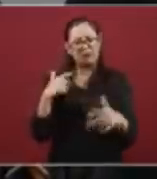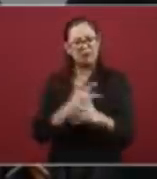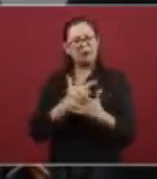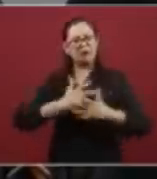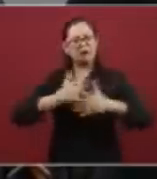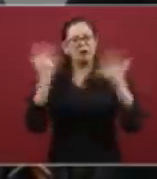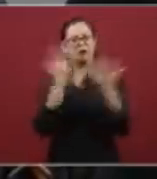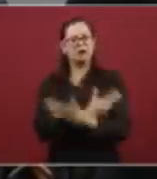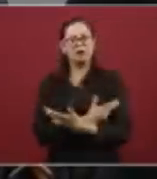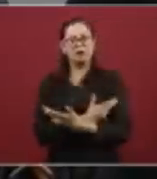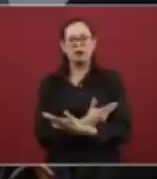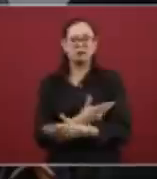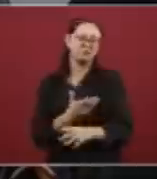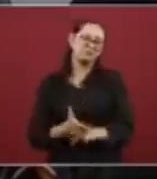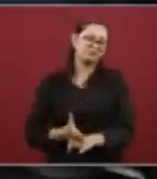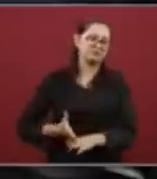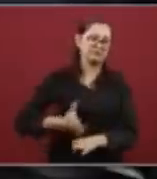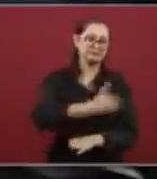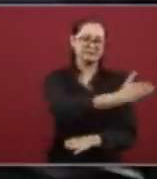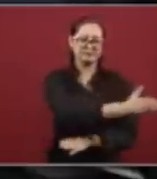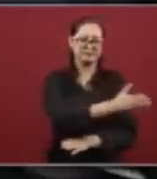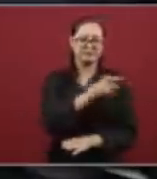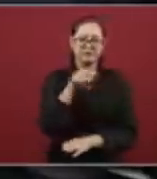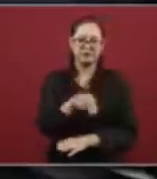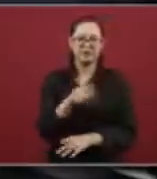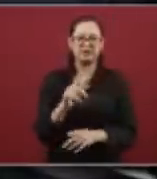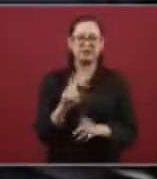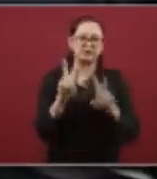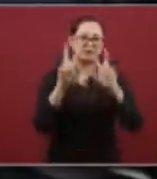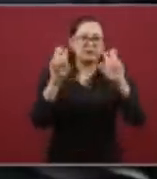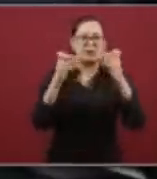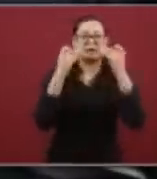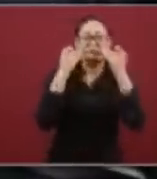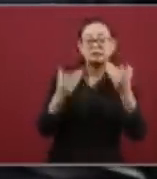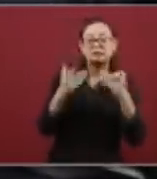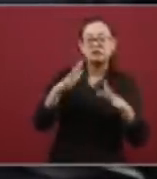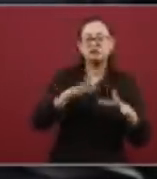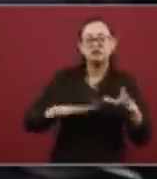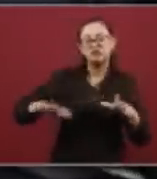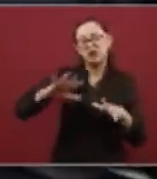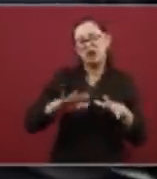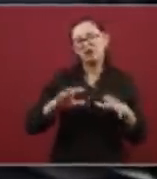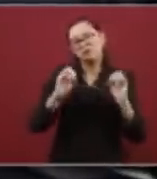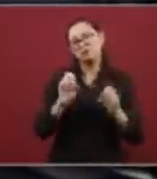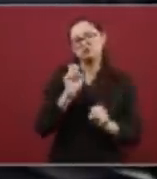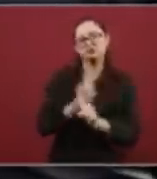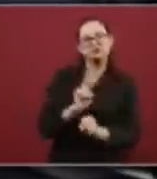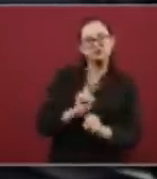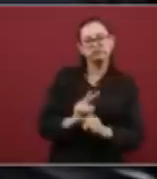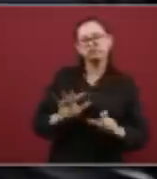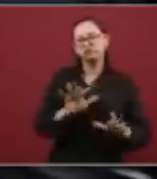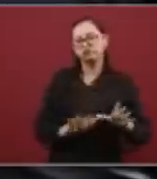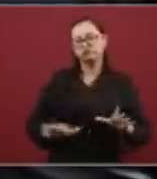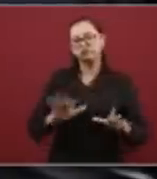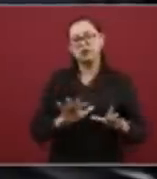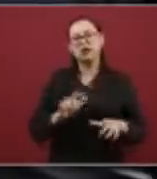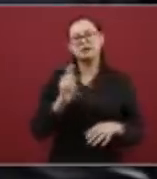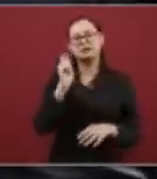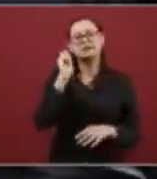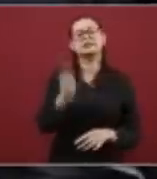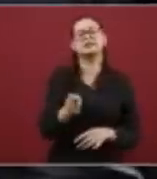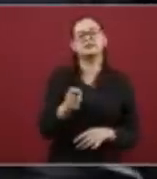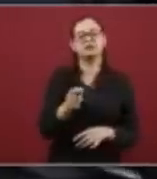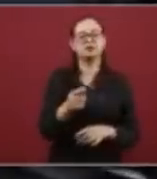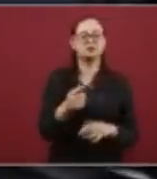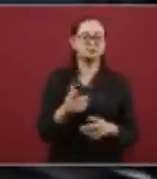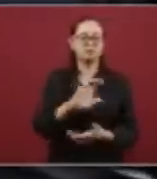mucho en esos tiempos, una figura de testigo social o observador social para avalar, digamos, la